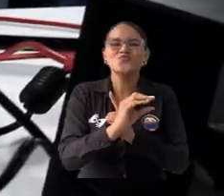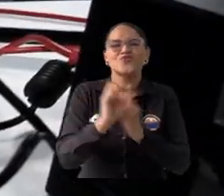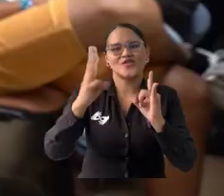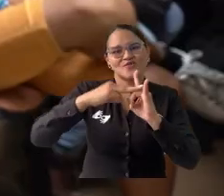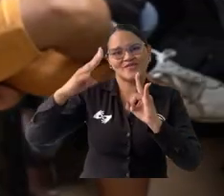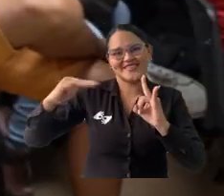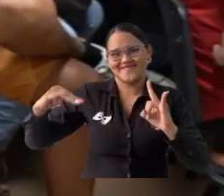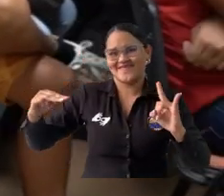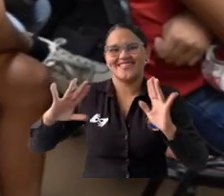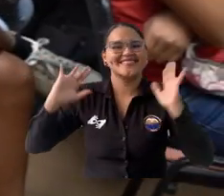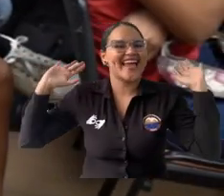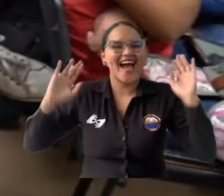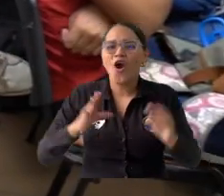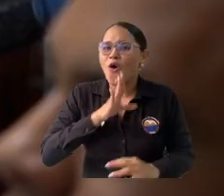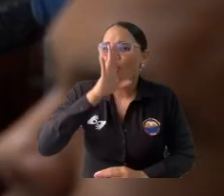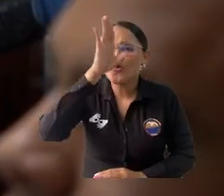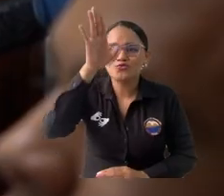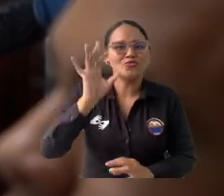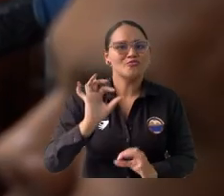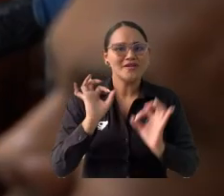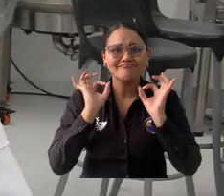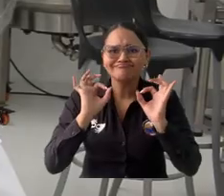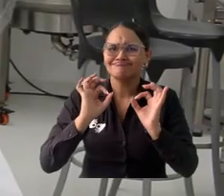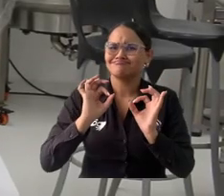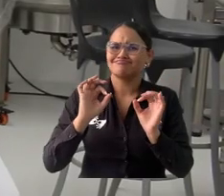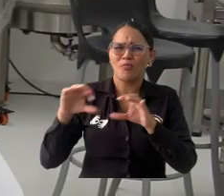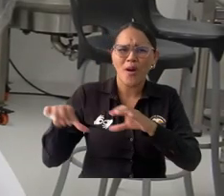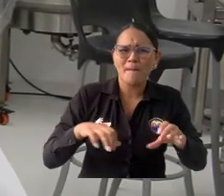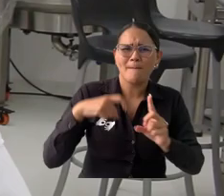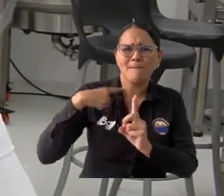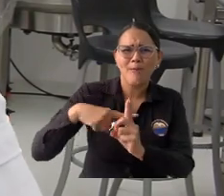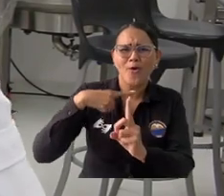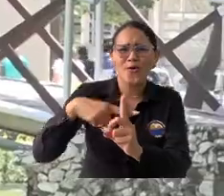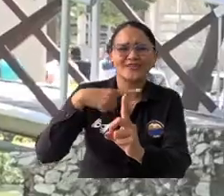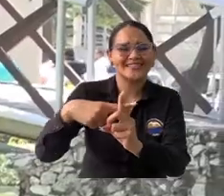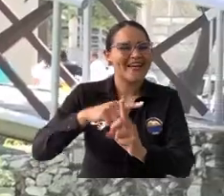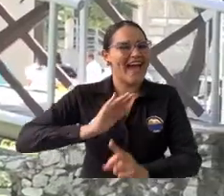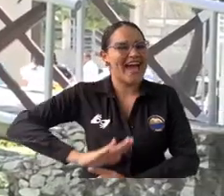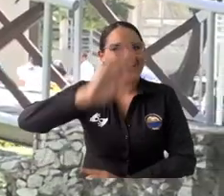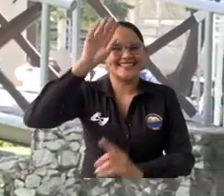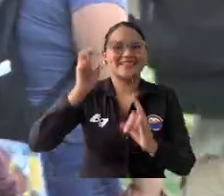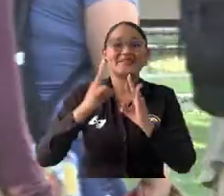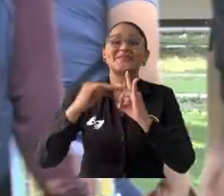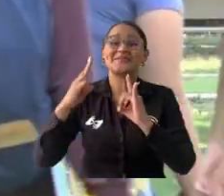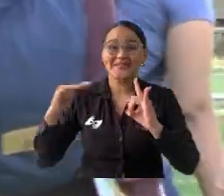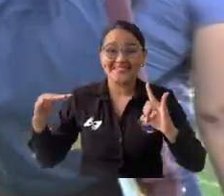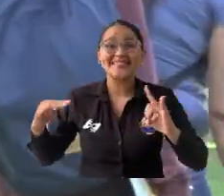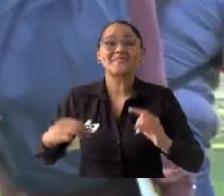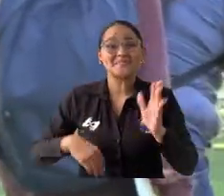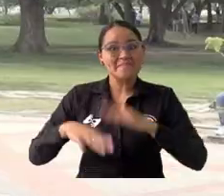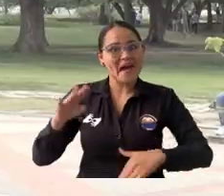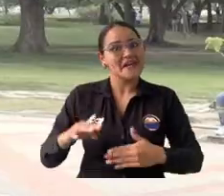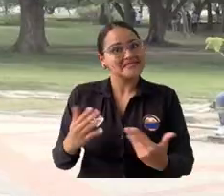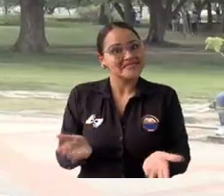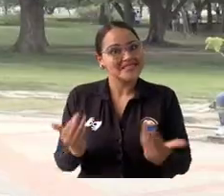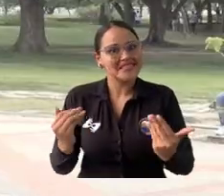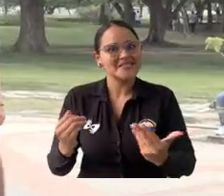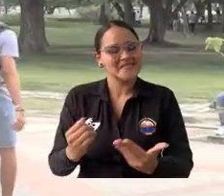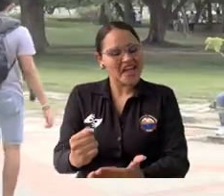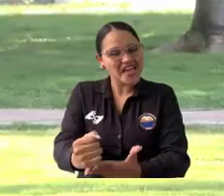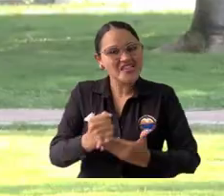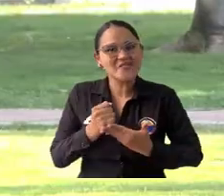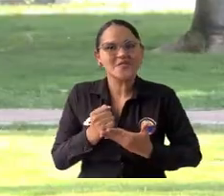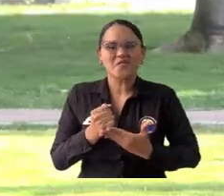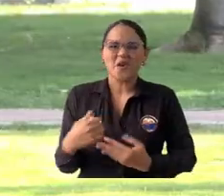han arraigado en la cultura institucional de un Magdalena ante la alta frecuencia de actos positivos que ya hacen parte de la cotidianidad del Alma